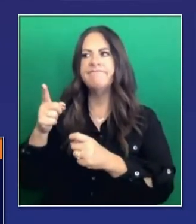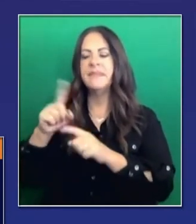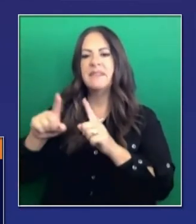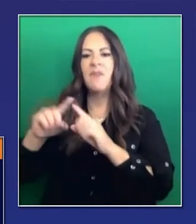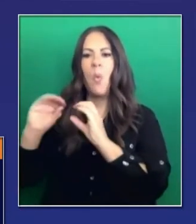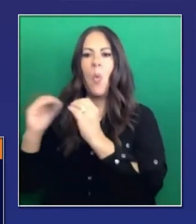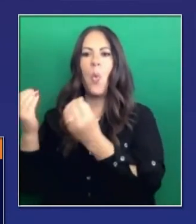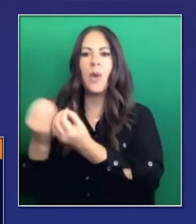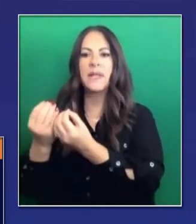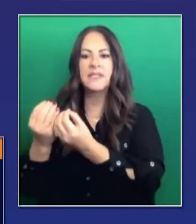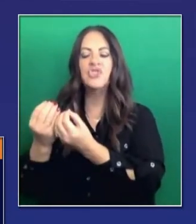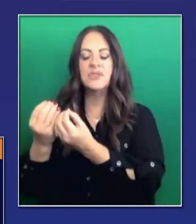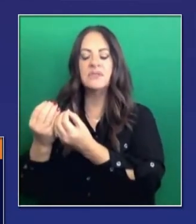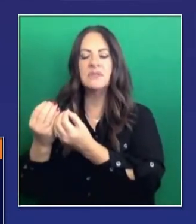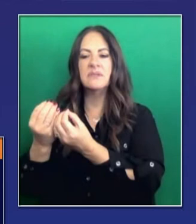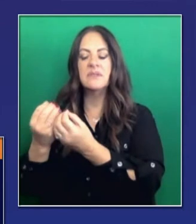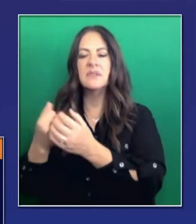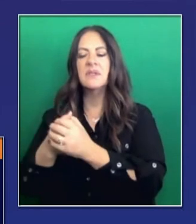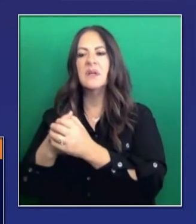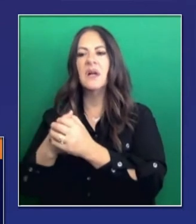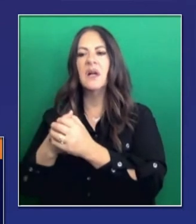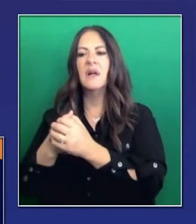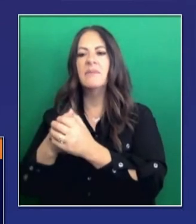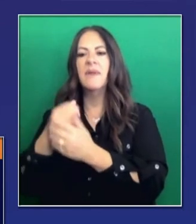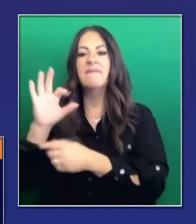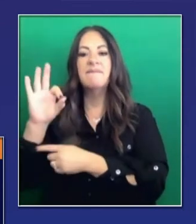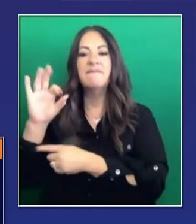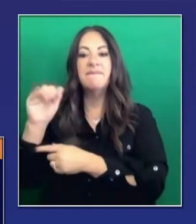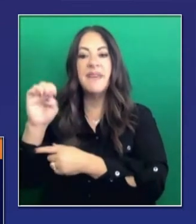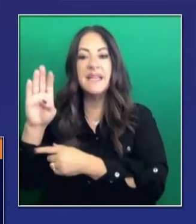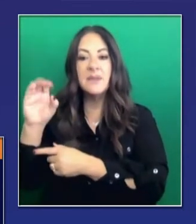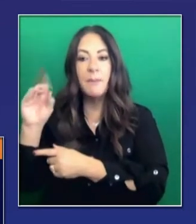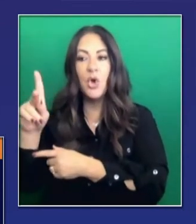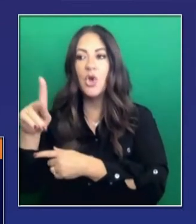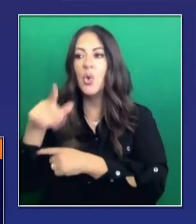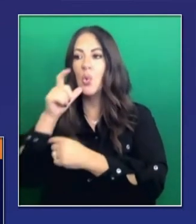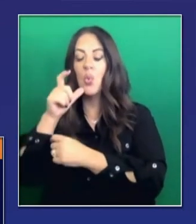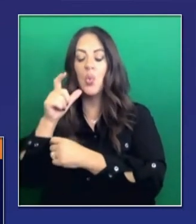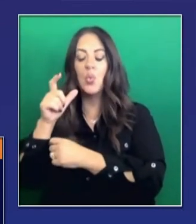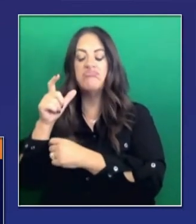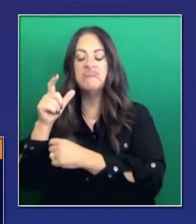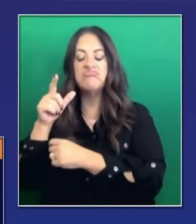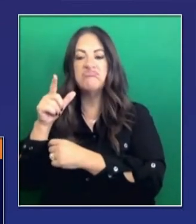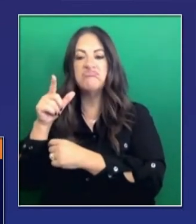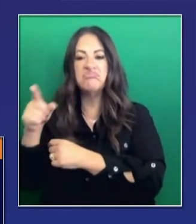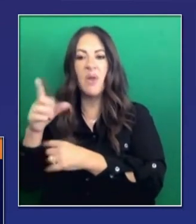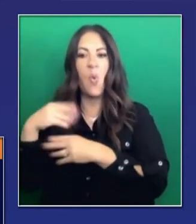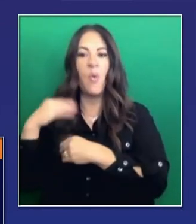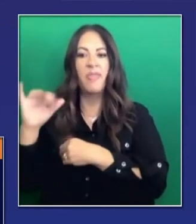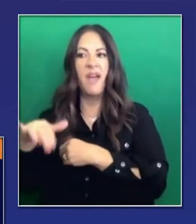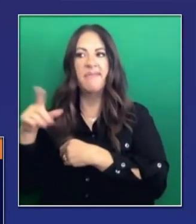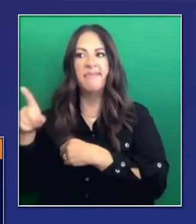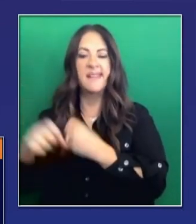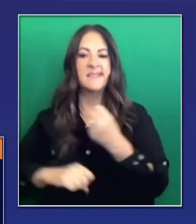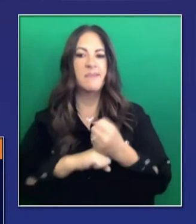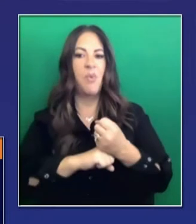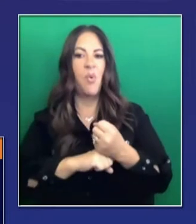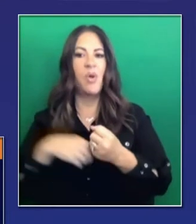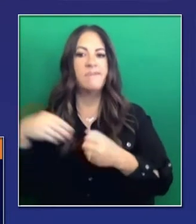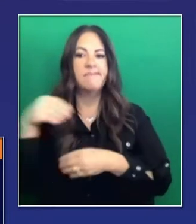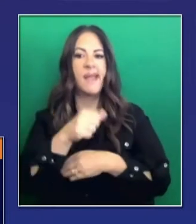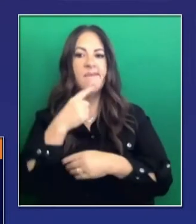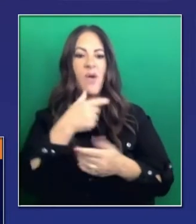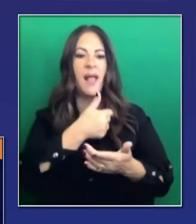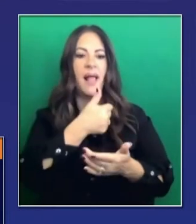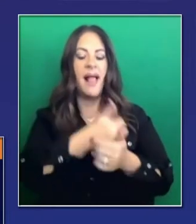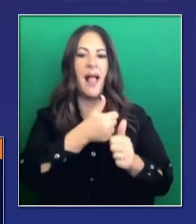filántropo de Facebook y sus fundadores. Así que realmente estamos agradecidos, benditos de